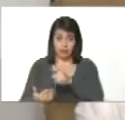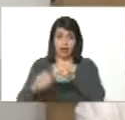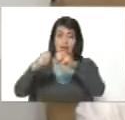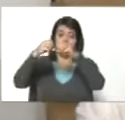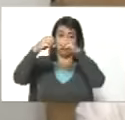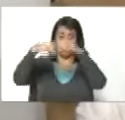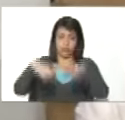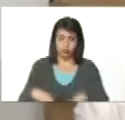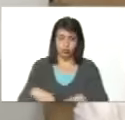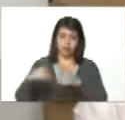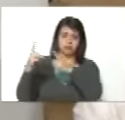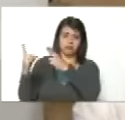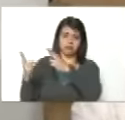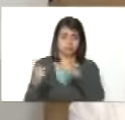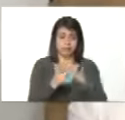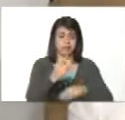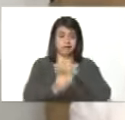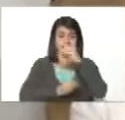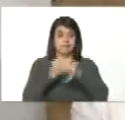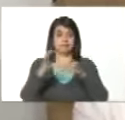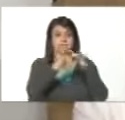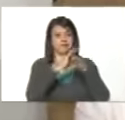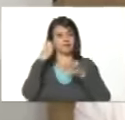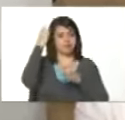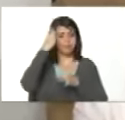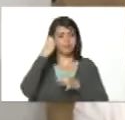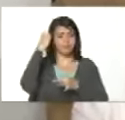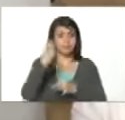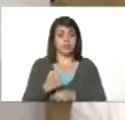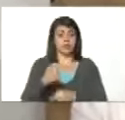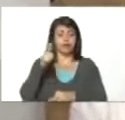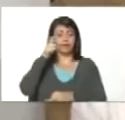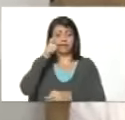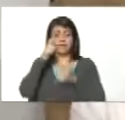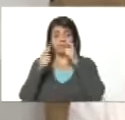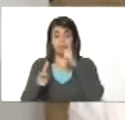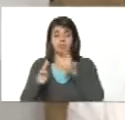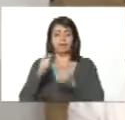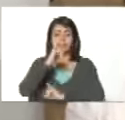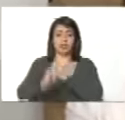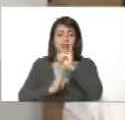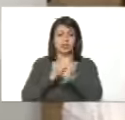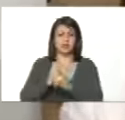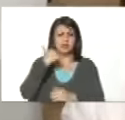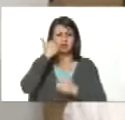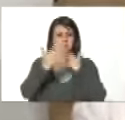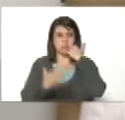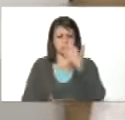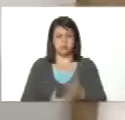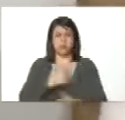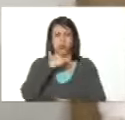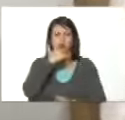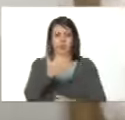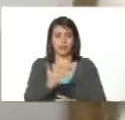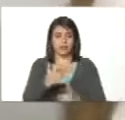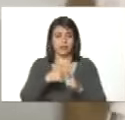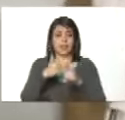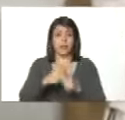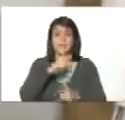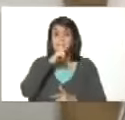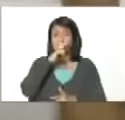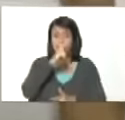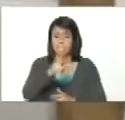retire la invitación hecha a la Unión Europea por groseros, por bastardos, por